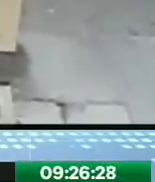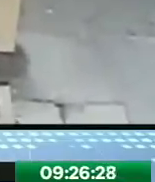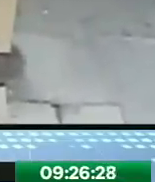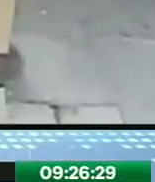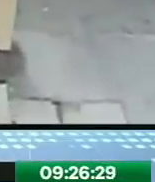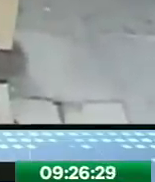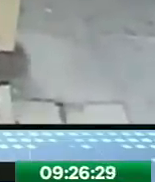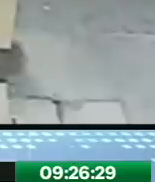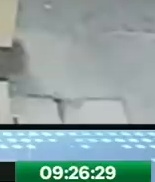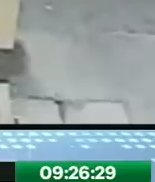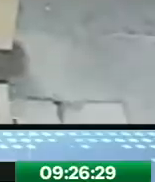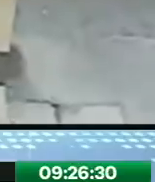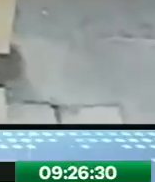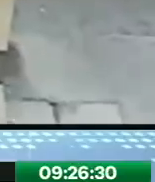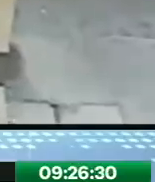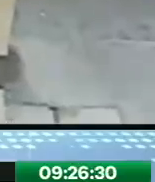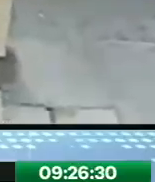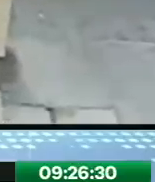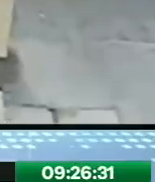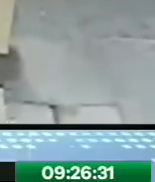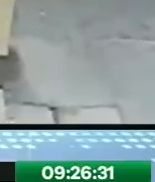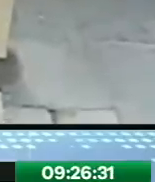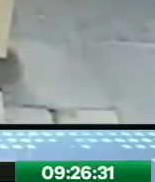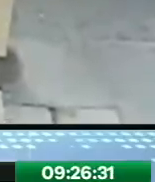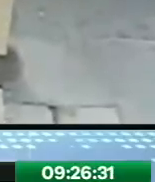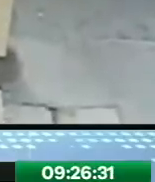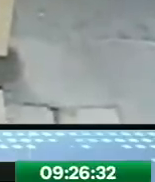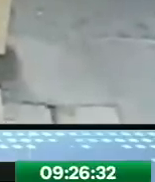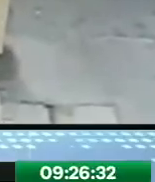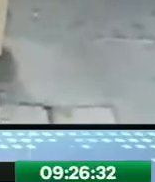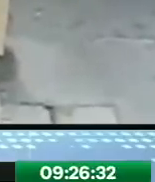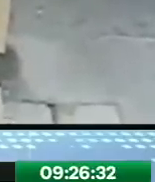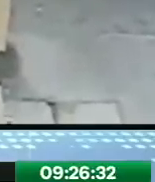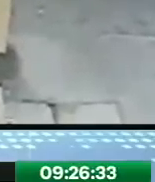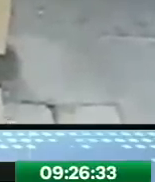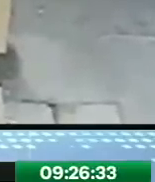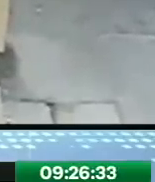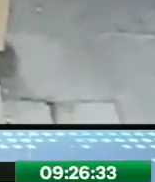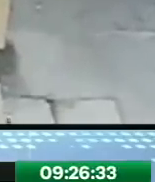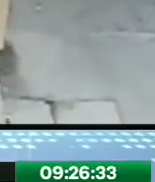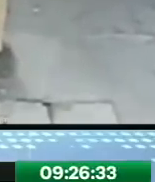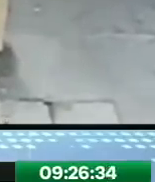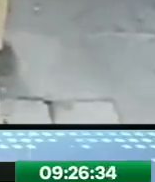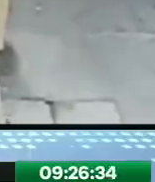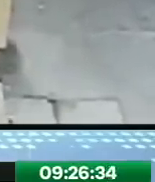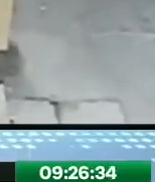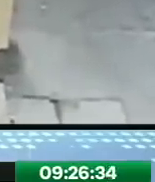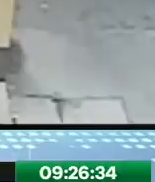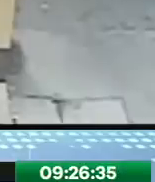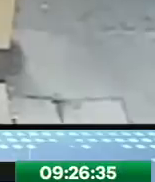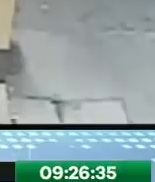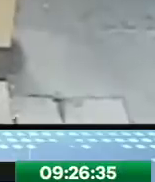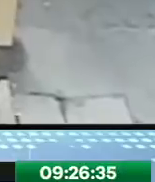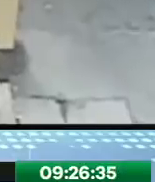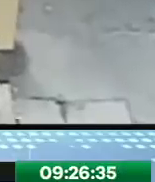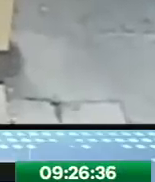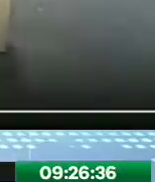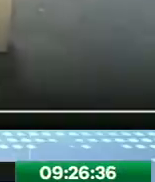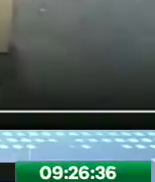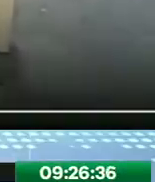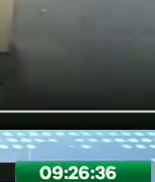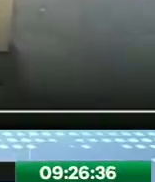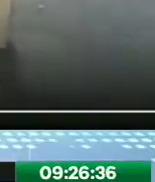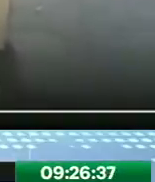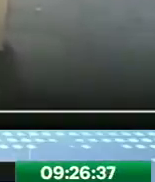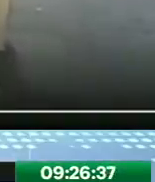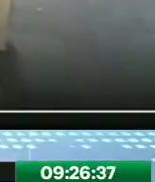días. Nosotros somos del Comité Barrial, aquí el Grupo de Bienestar Comunitario. Hemos instalado 8 cámaras, se nos robaron 2 cámaras. Donde consumían, ¿las cámaras les han robado? Donde